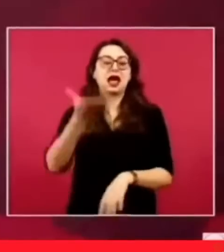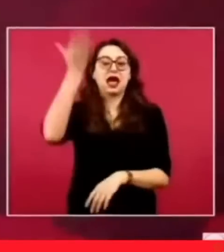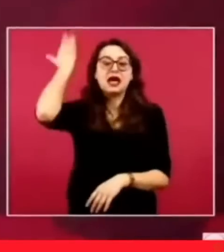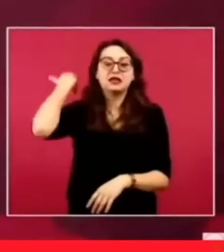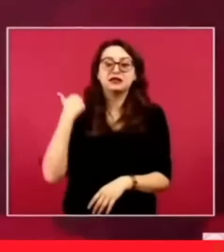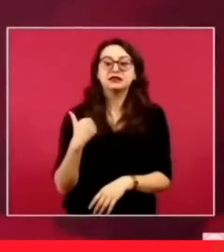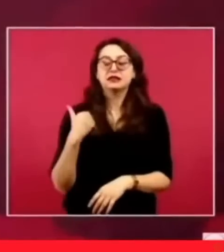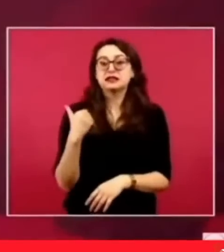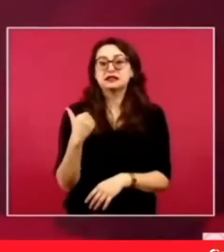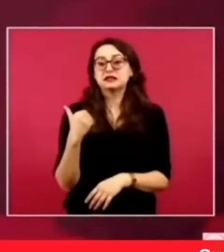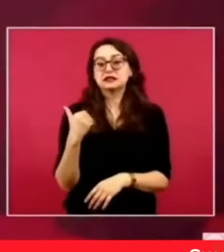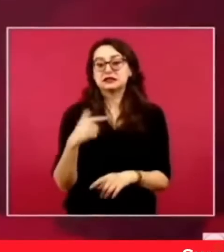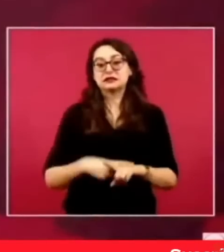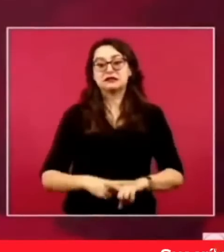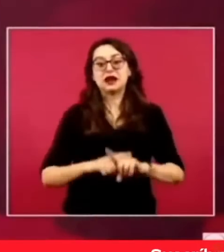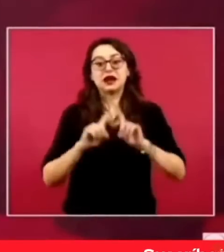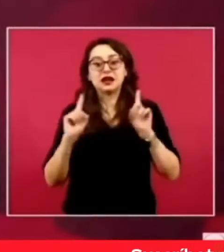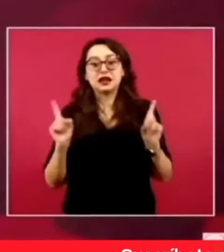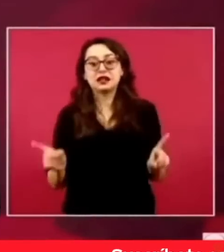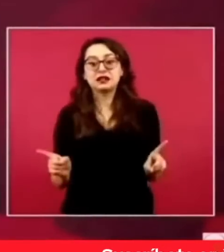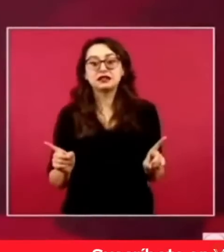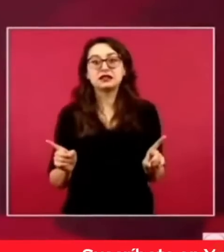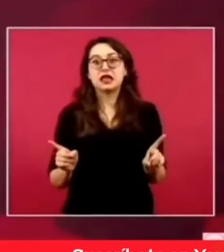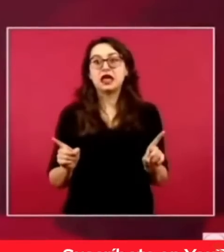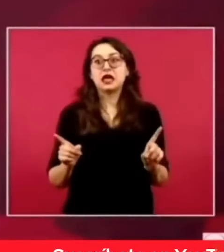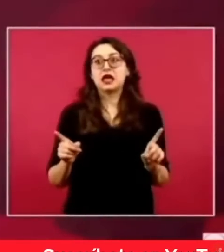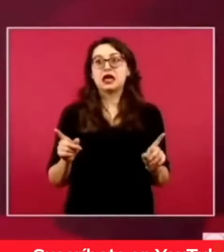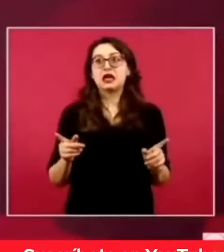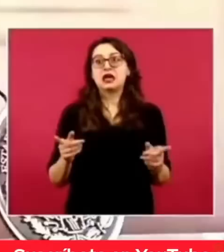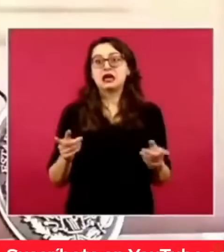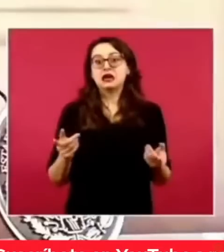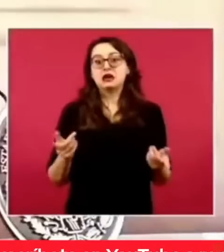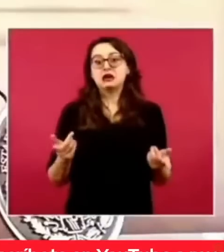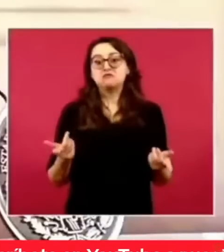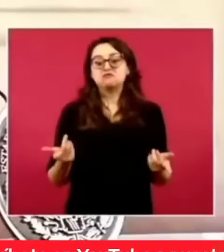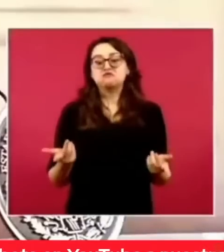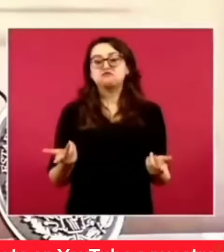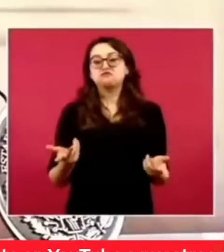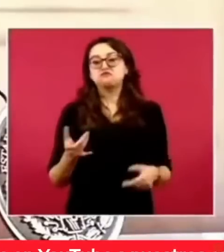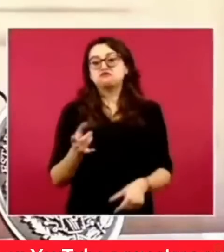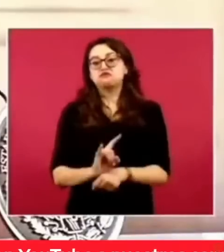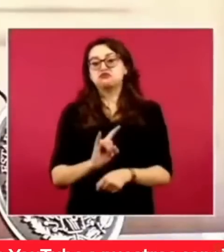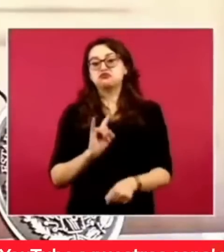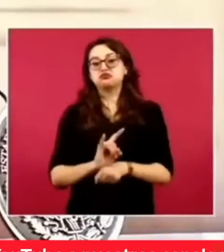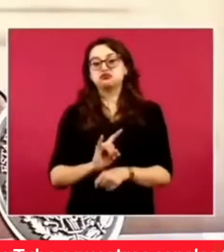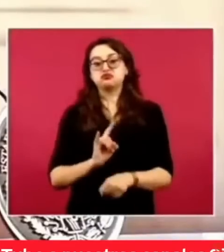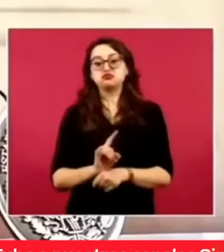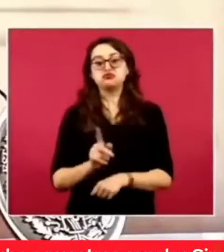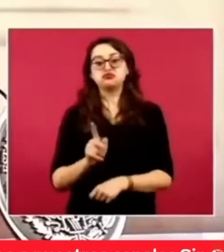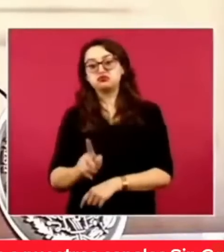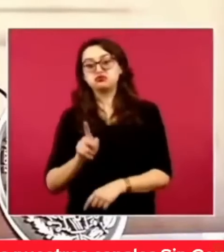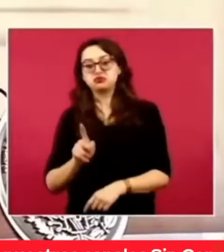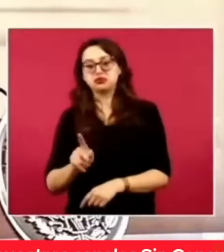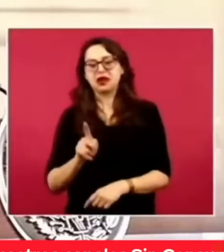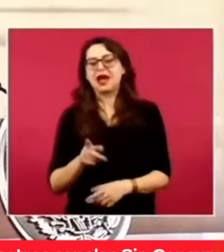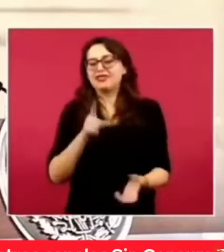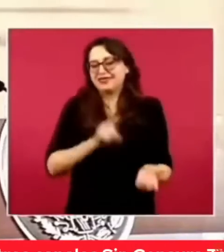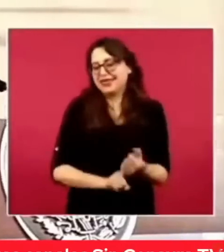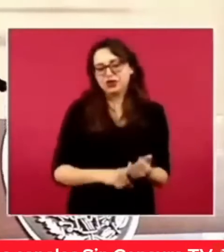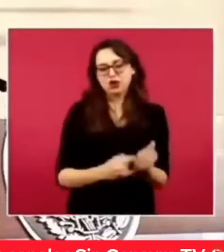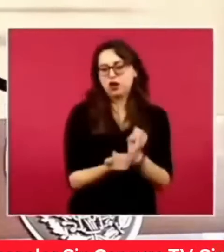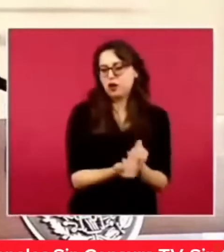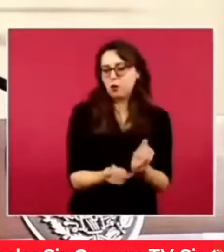hacían lo mismo, pero simulaban de que eran independientes de la